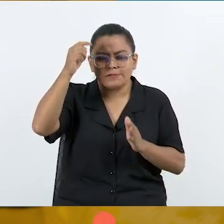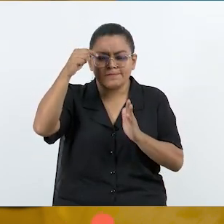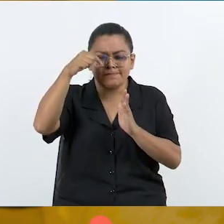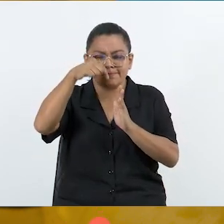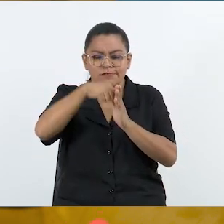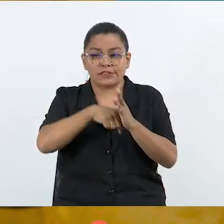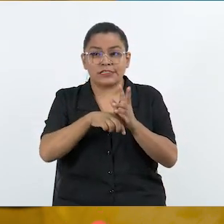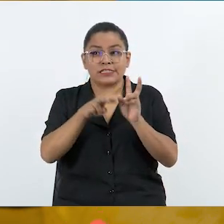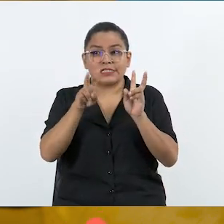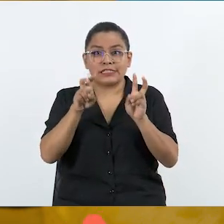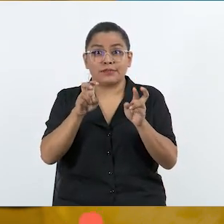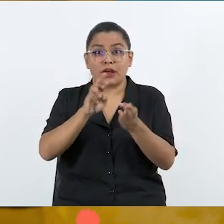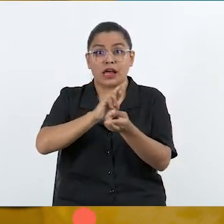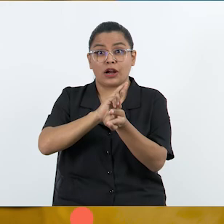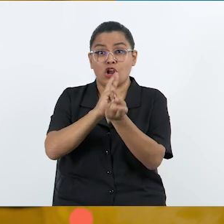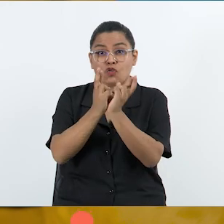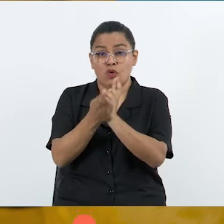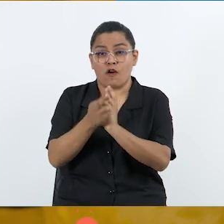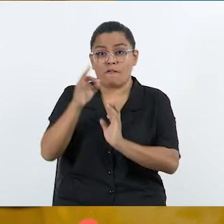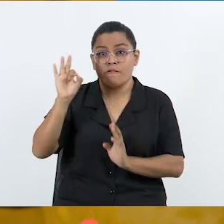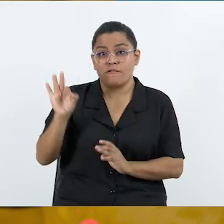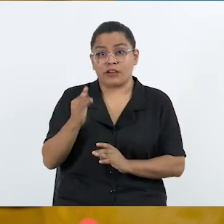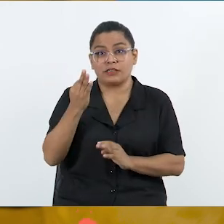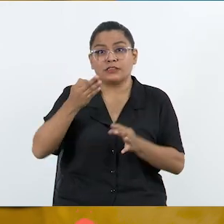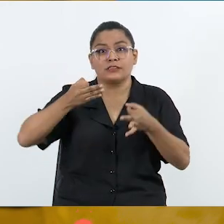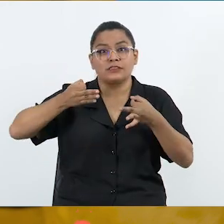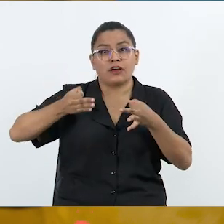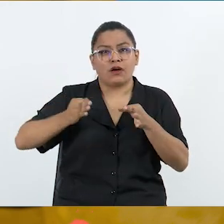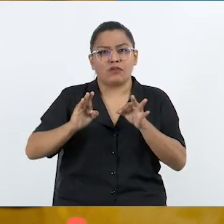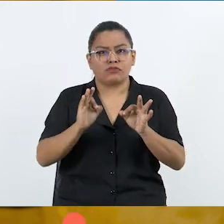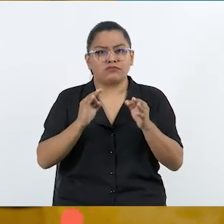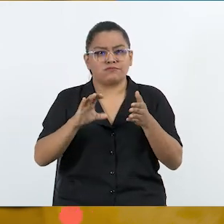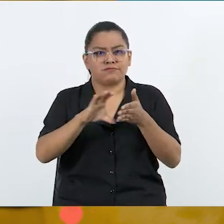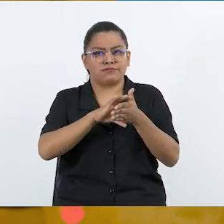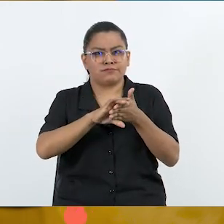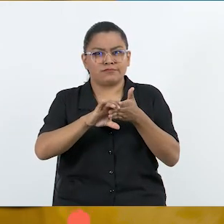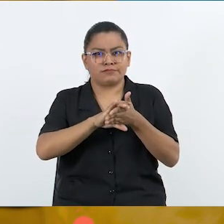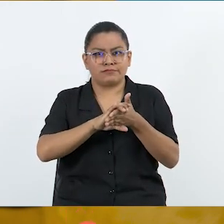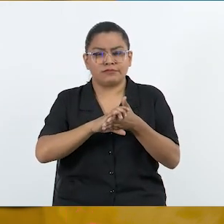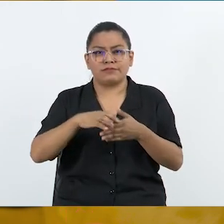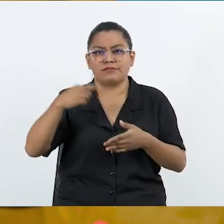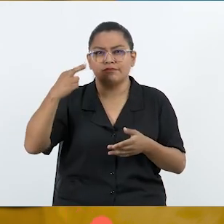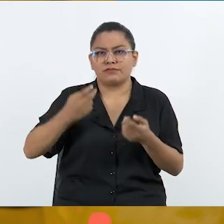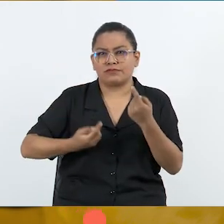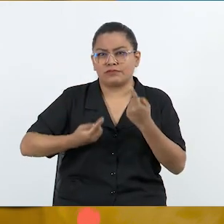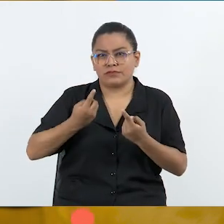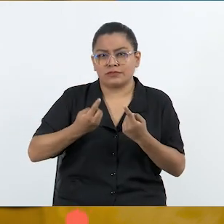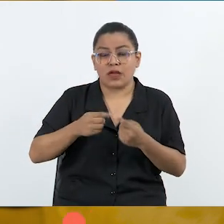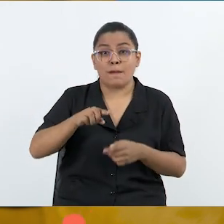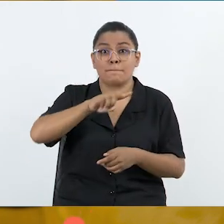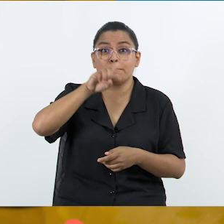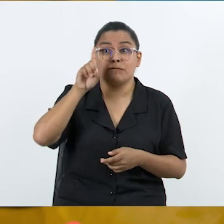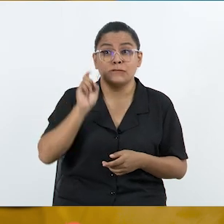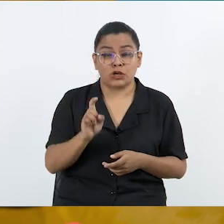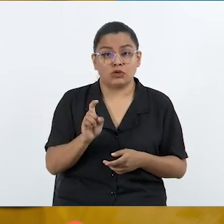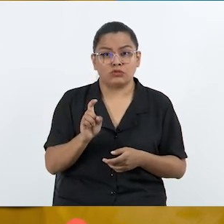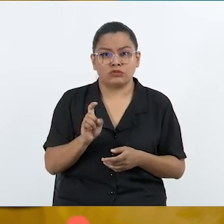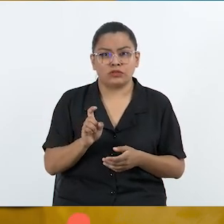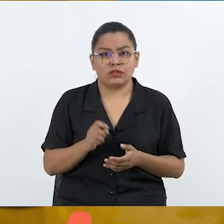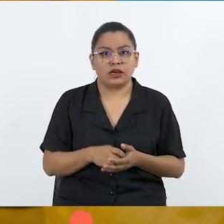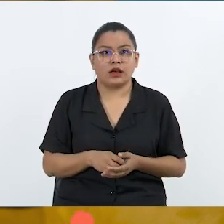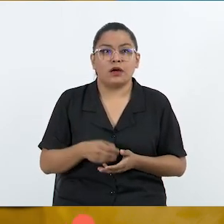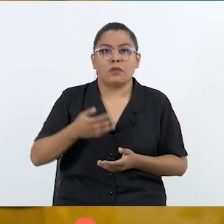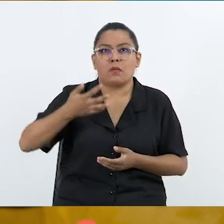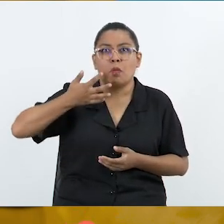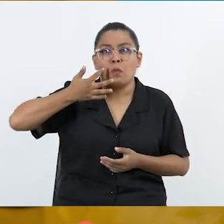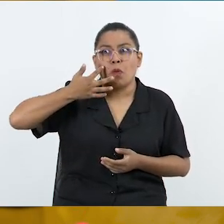el tema de la Revolución Francesa. Una forma de contextualizarlo a la realidad sería preguntarte qué